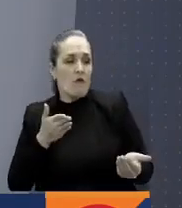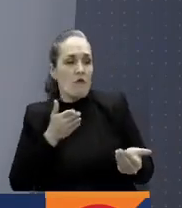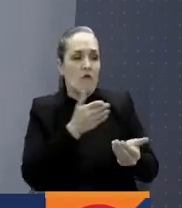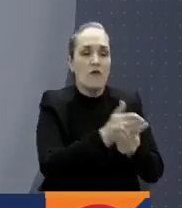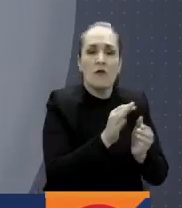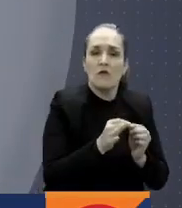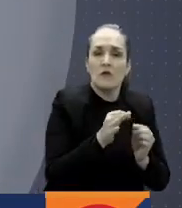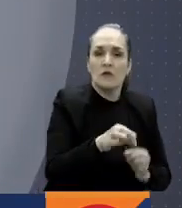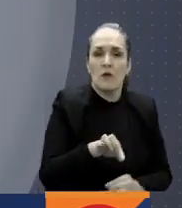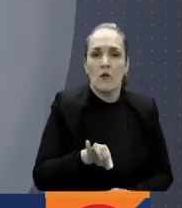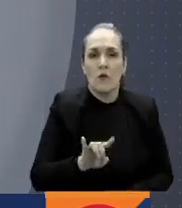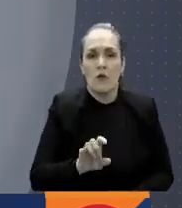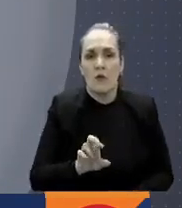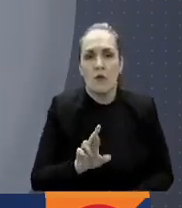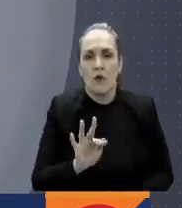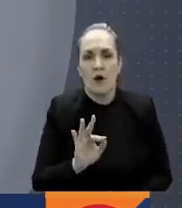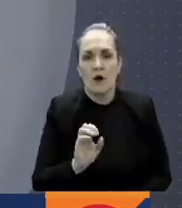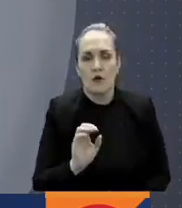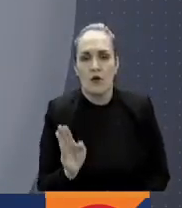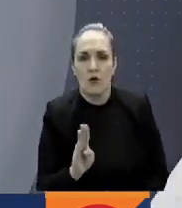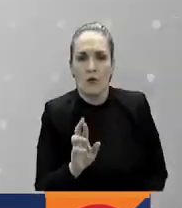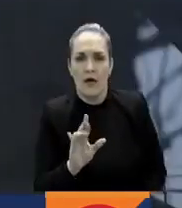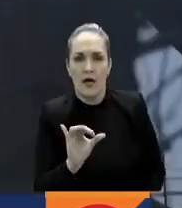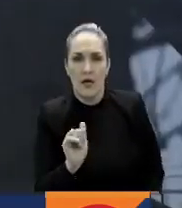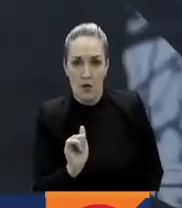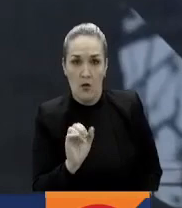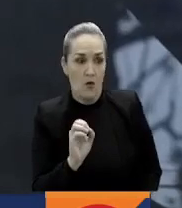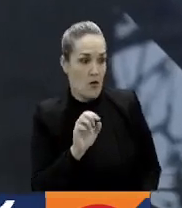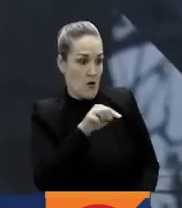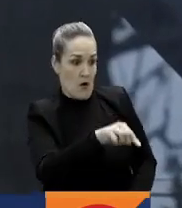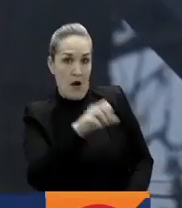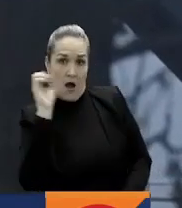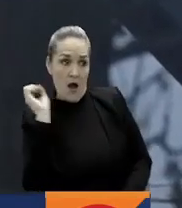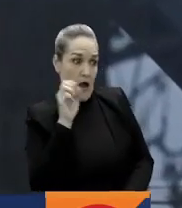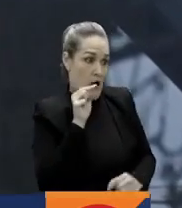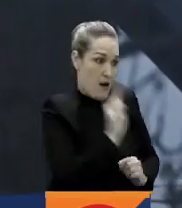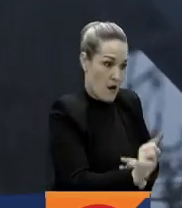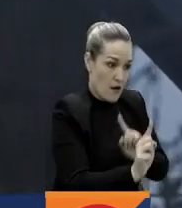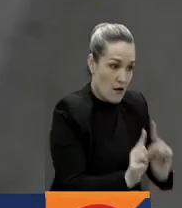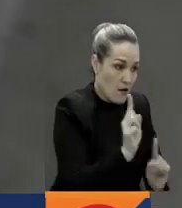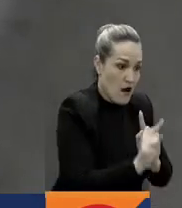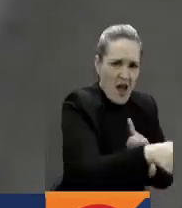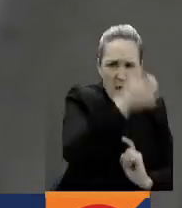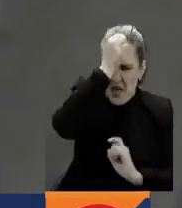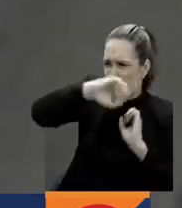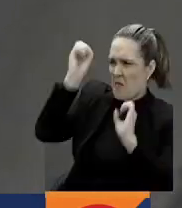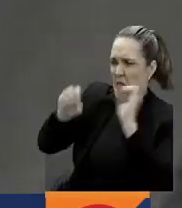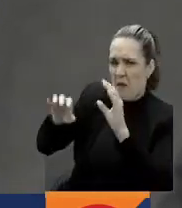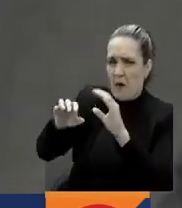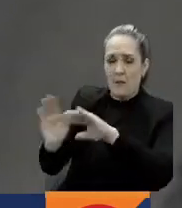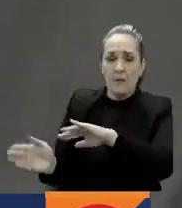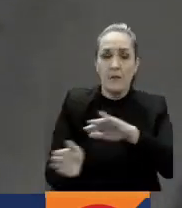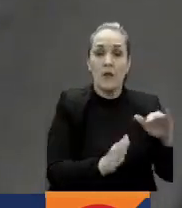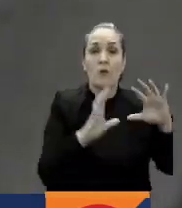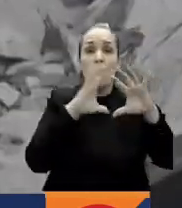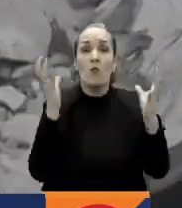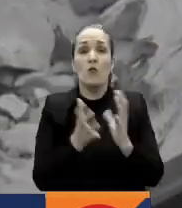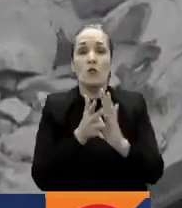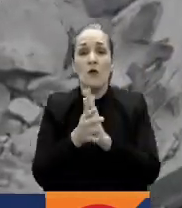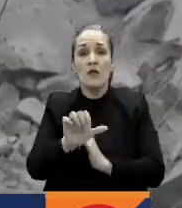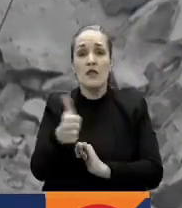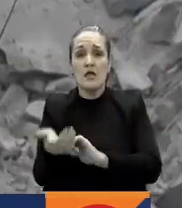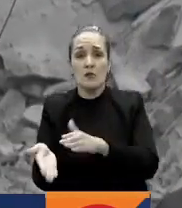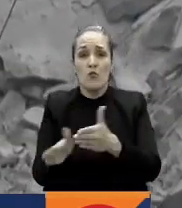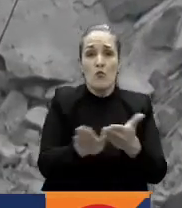A piedra los recibieron los vecinos del delincuente. Noticias del mundo. 10 muertos y 20 heridos dejó un